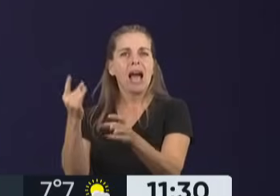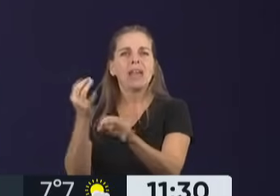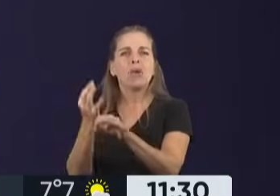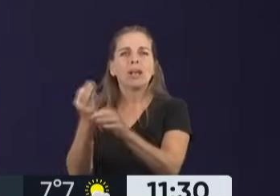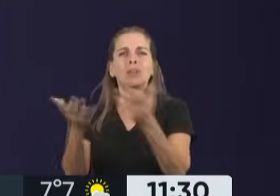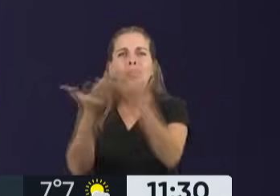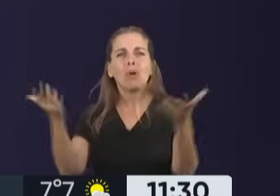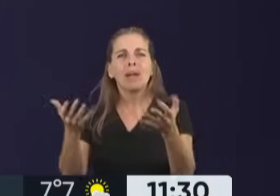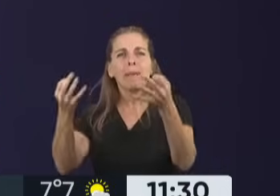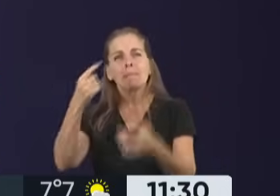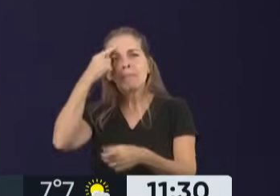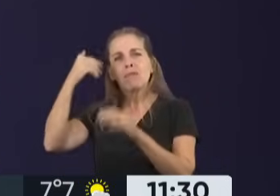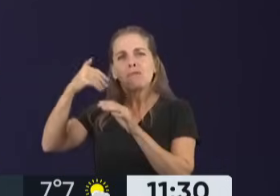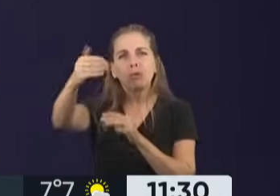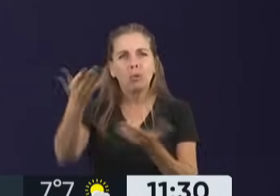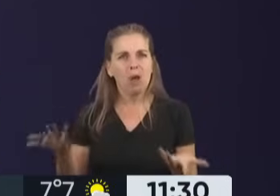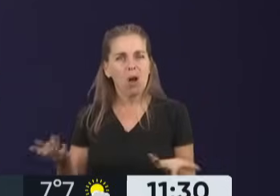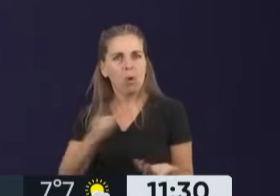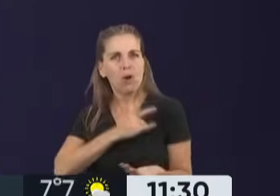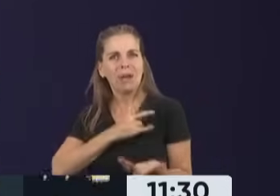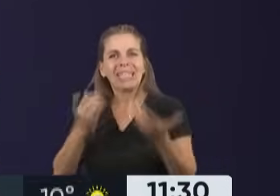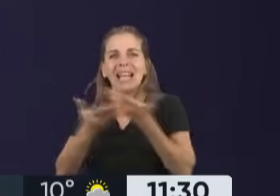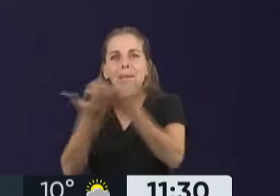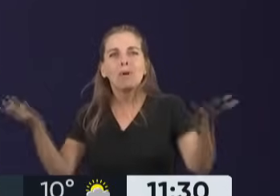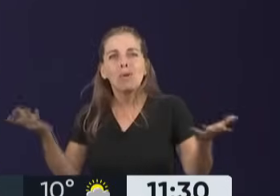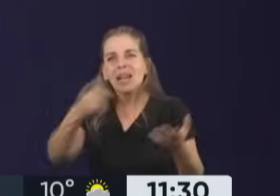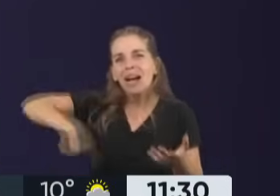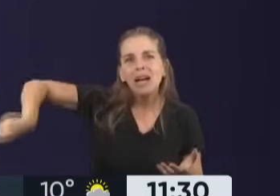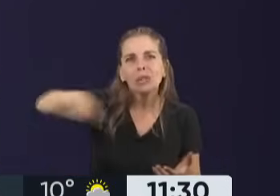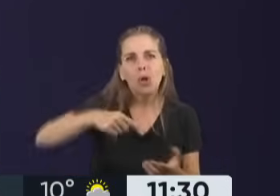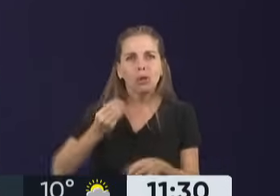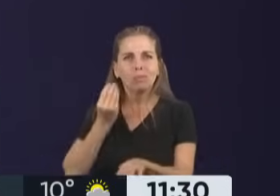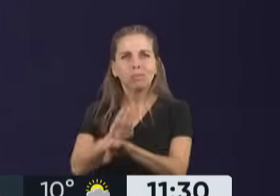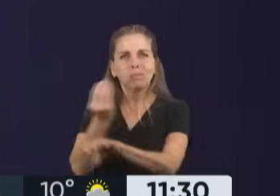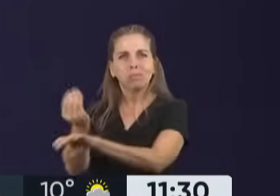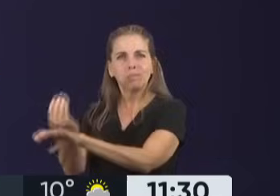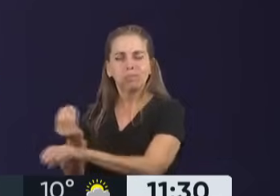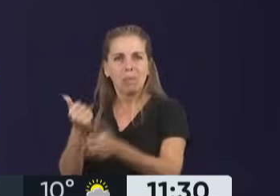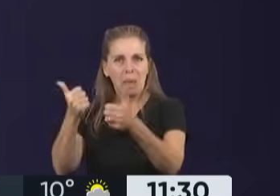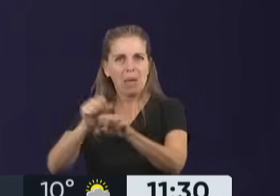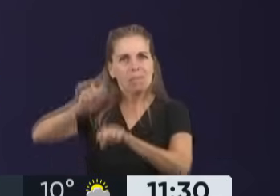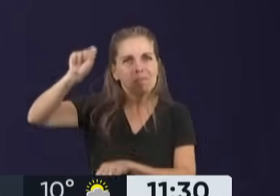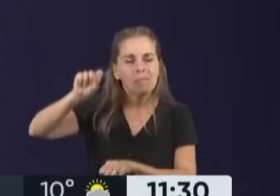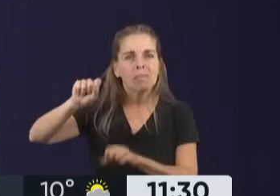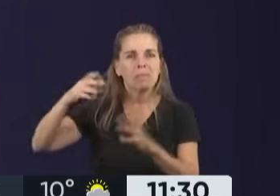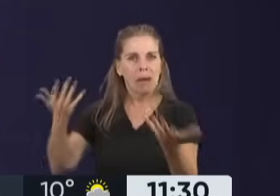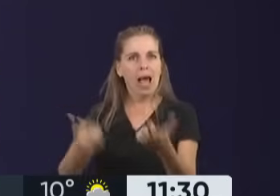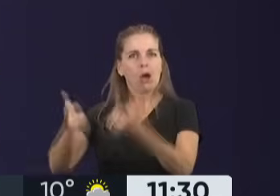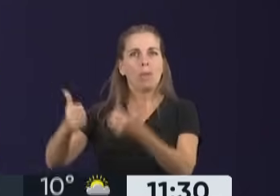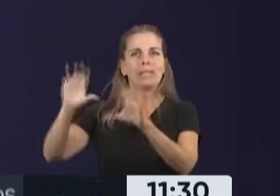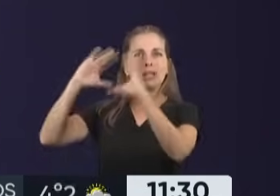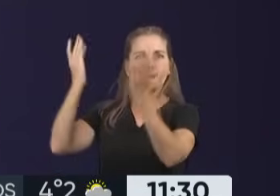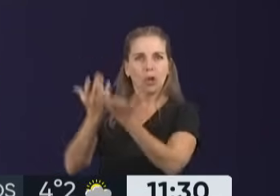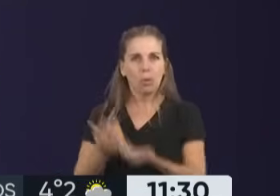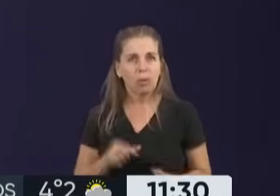futuro y que quieren una universidad pública que los ponga en los primeros estratos del mundo. Eso vamos a defender